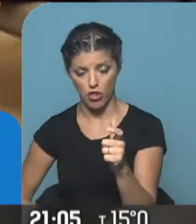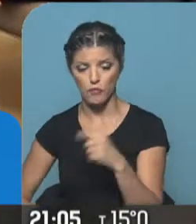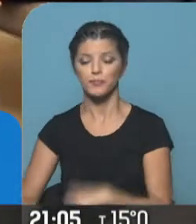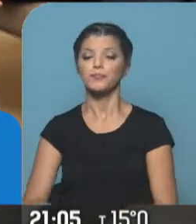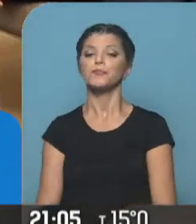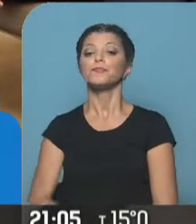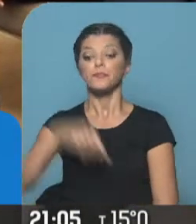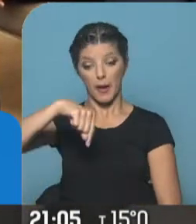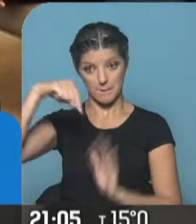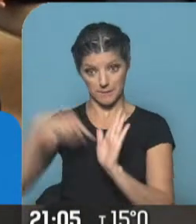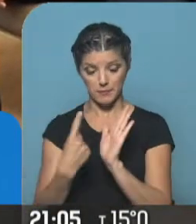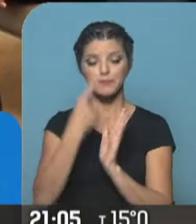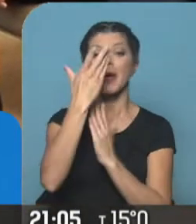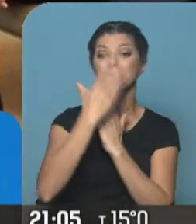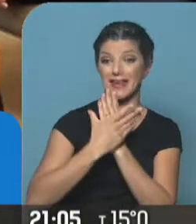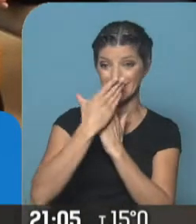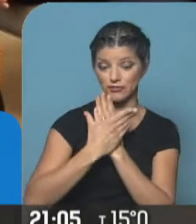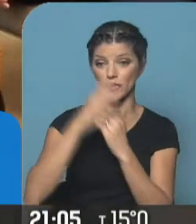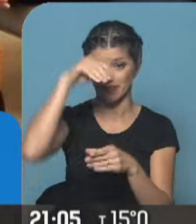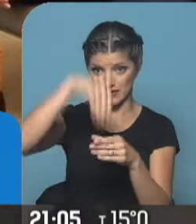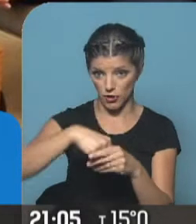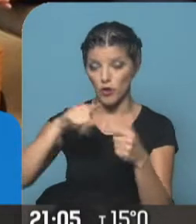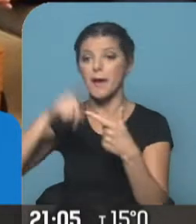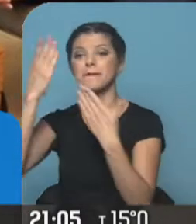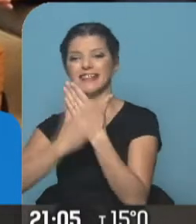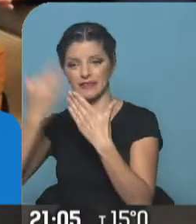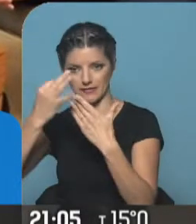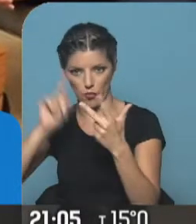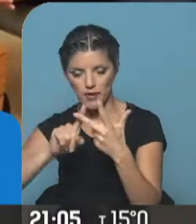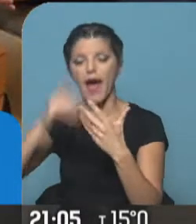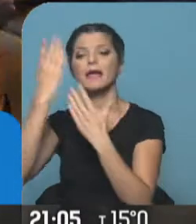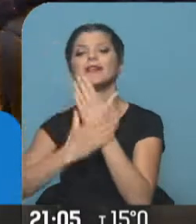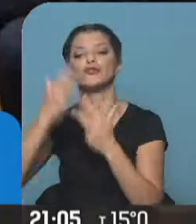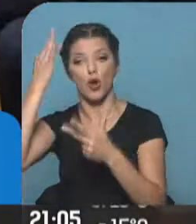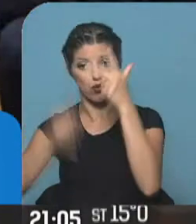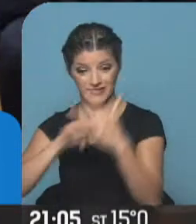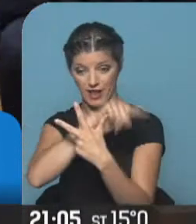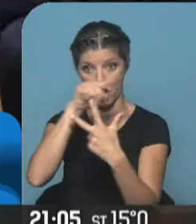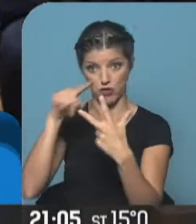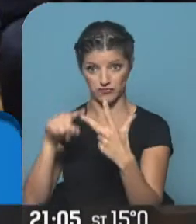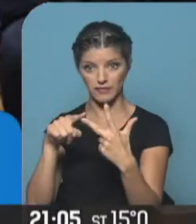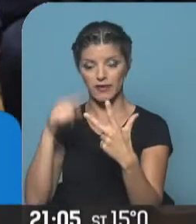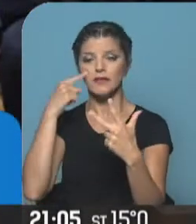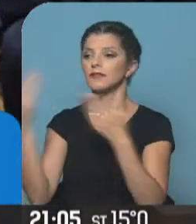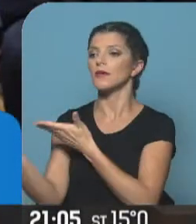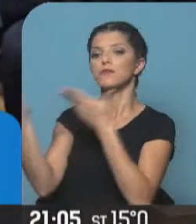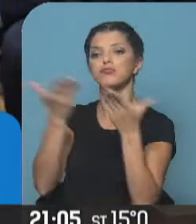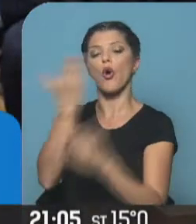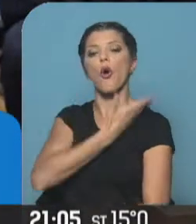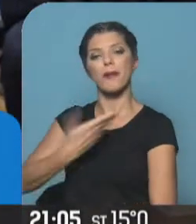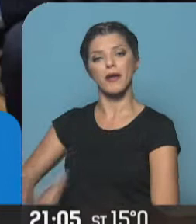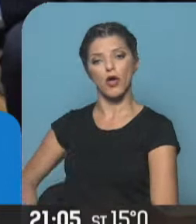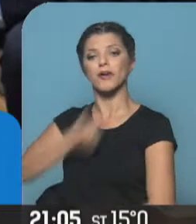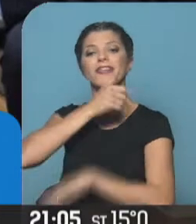Interior, Rogelio Frigerio, de Seguridad, Patricia Bullrich, y de Justicia, Germán Garabano, recibieron a los gobernadores de Río